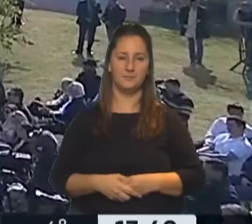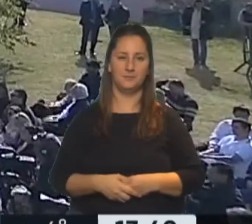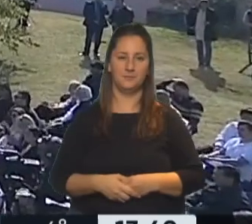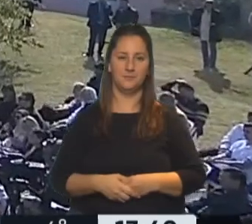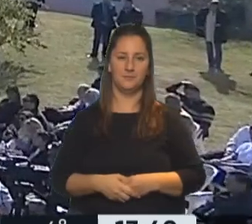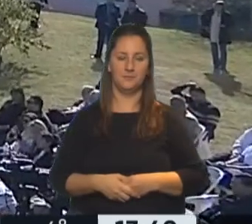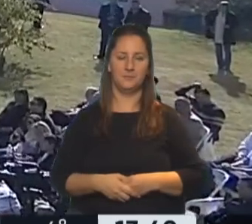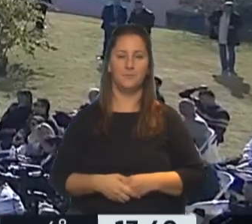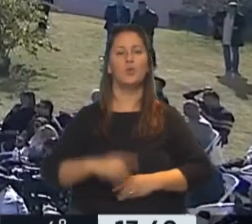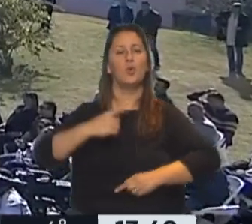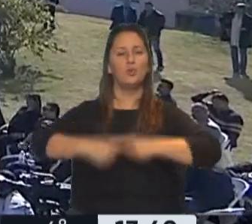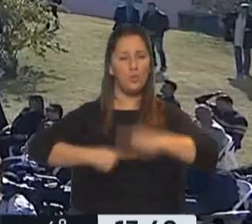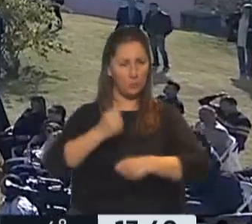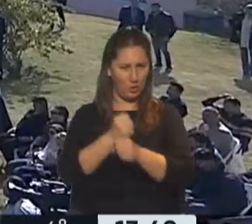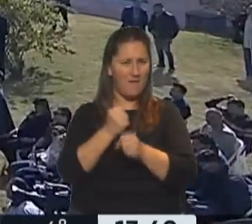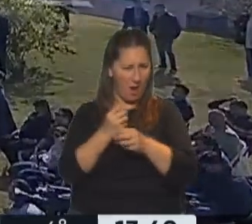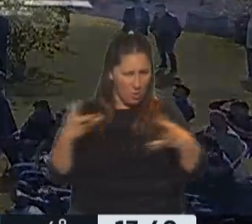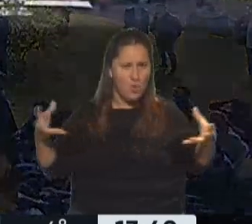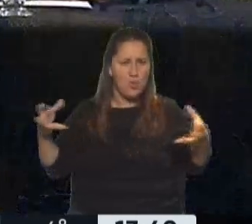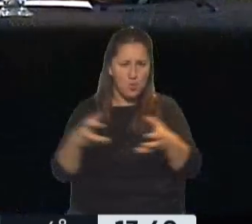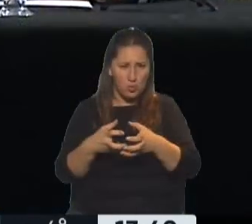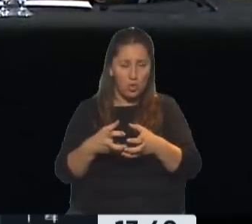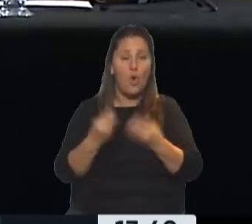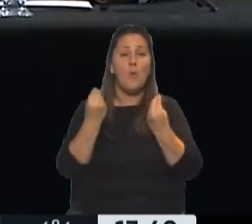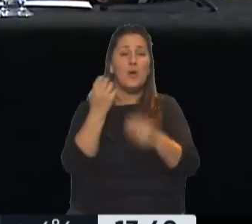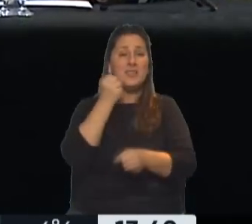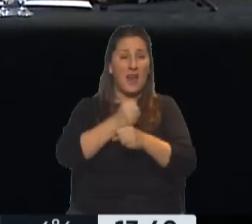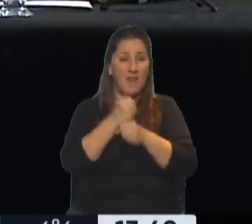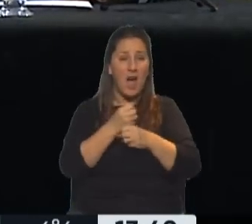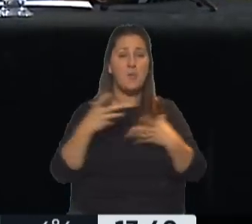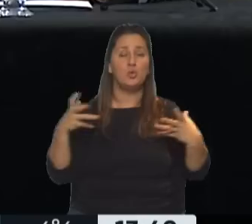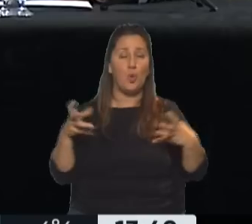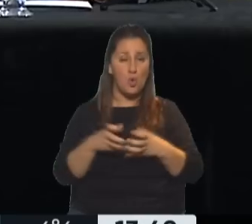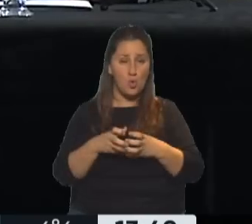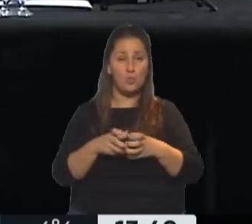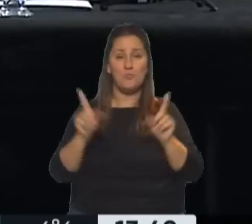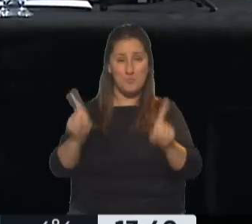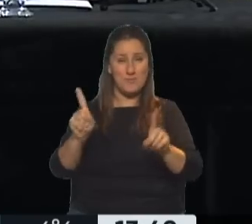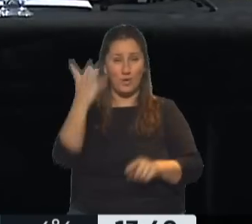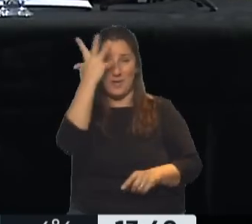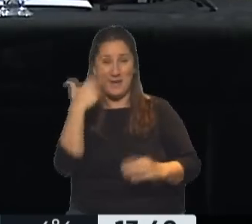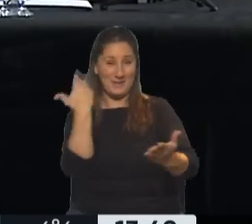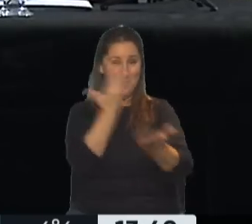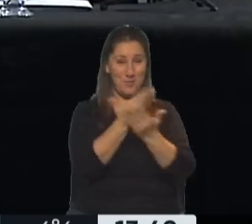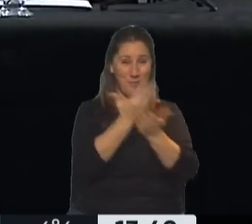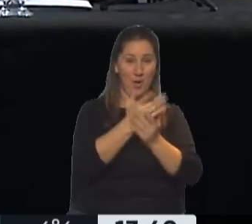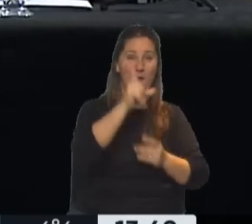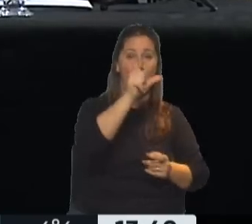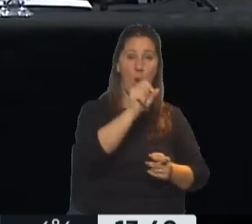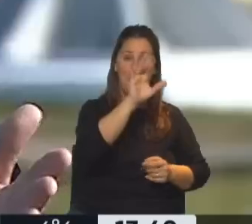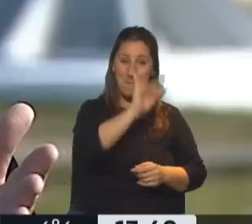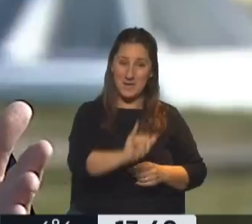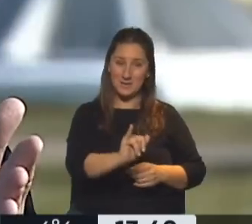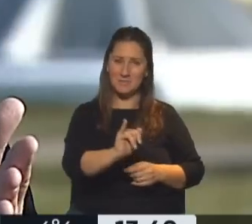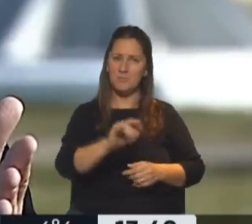Vamos a seguir trabajando juntos, porque trabajando juntos, como San Martín le propuso a López,